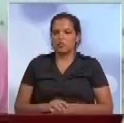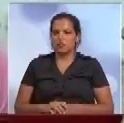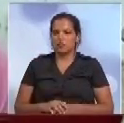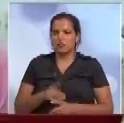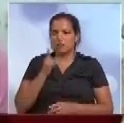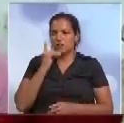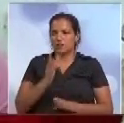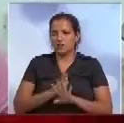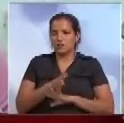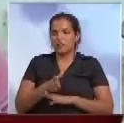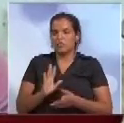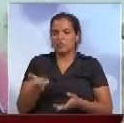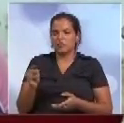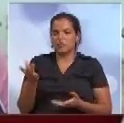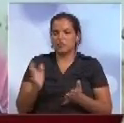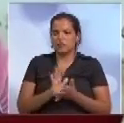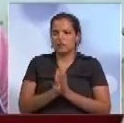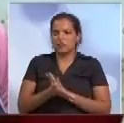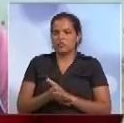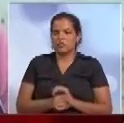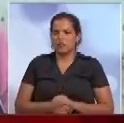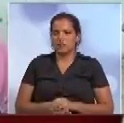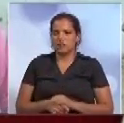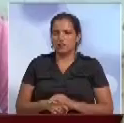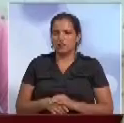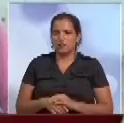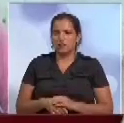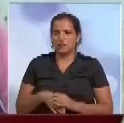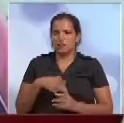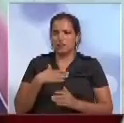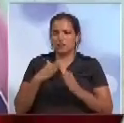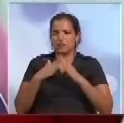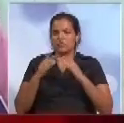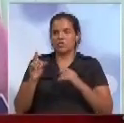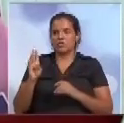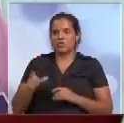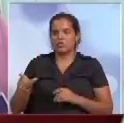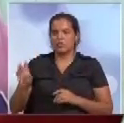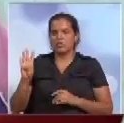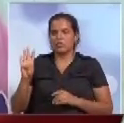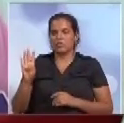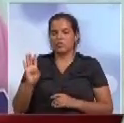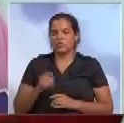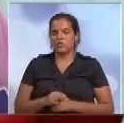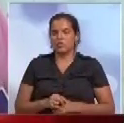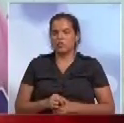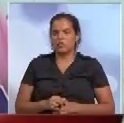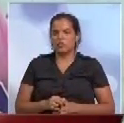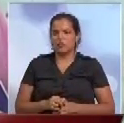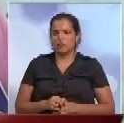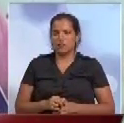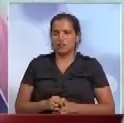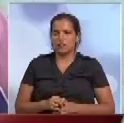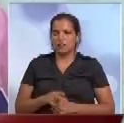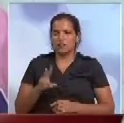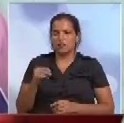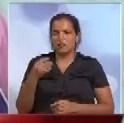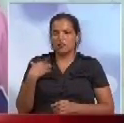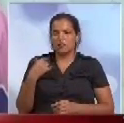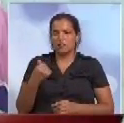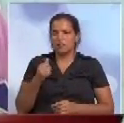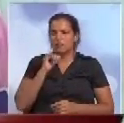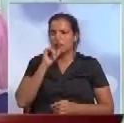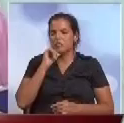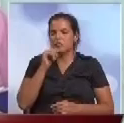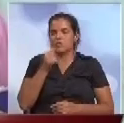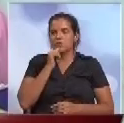dice regresa y no regresa. ¿Usted con cuántas personas viven en su casa? Nosotros somos 4. ¿Y no les alcanza el líquido vital? No, porque él